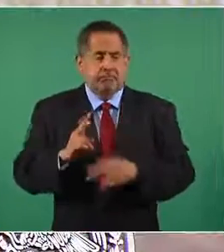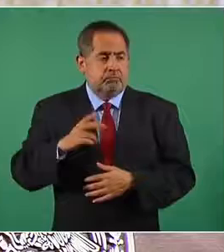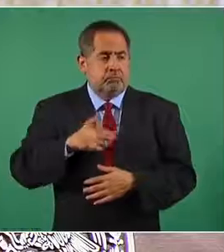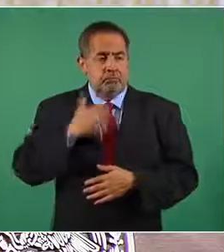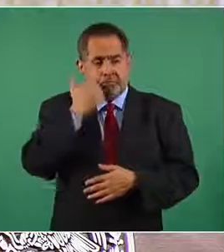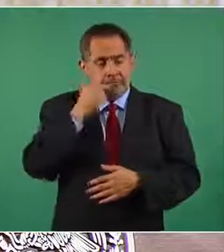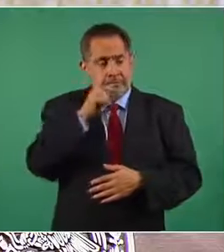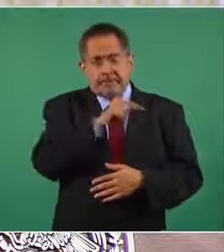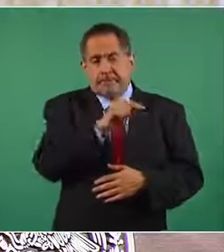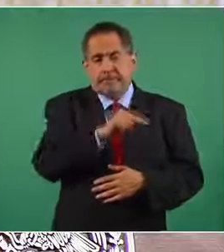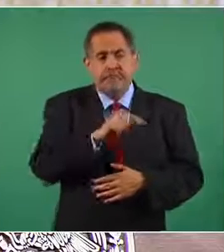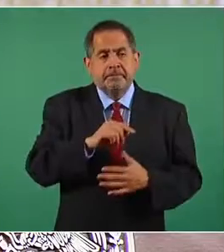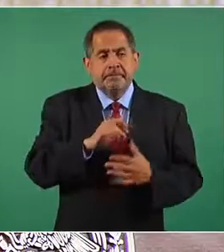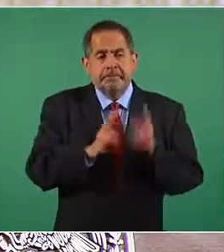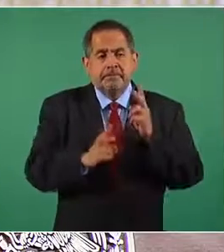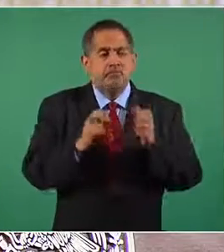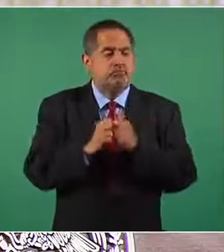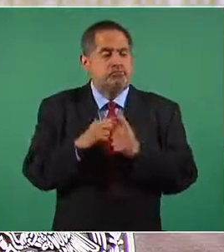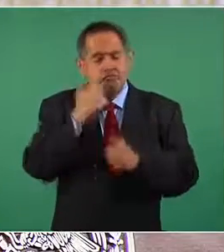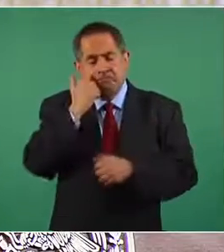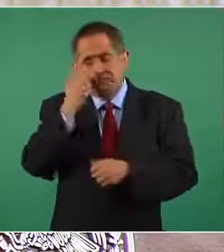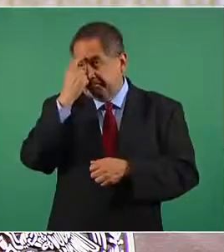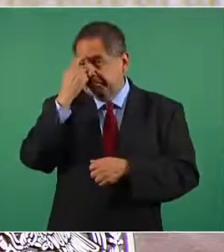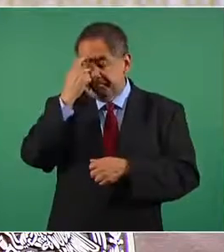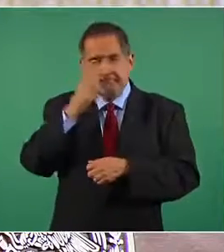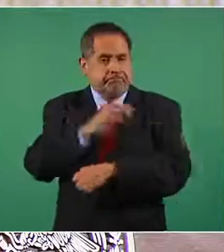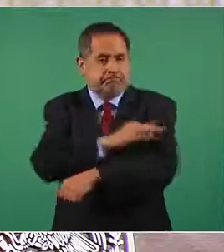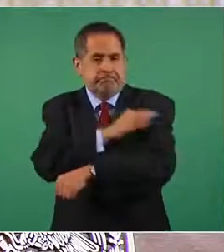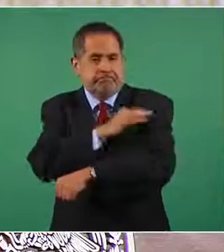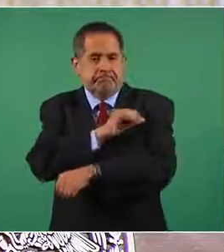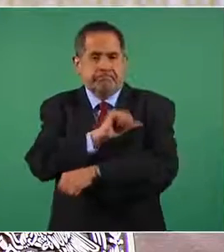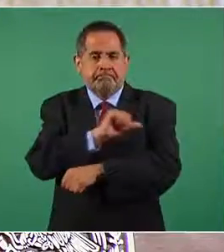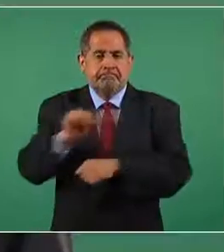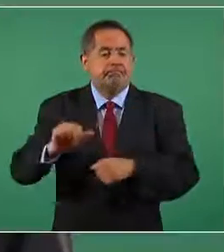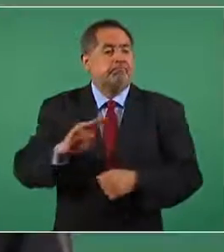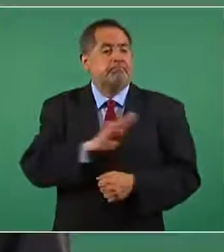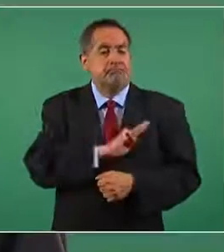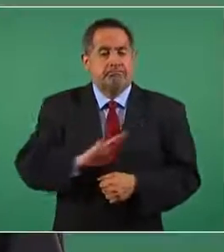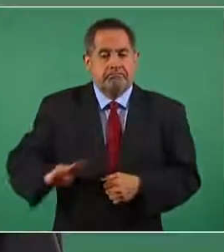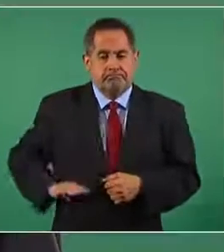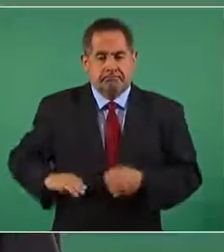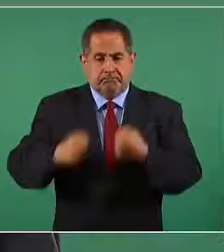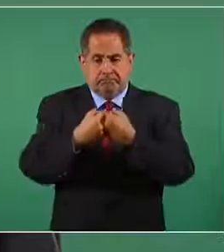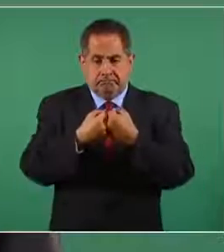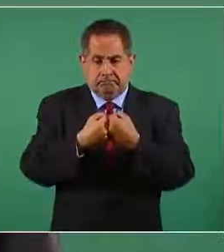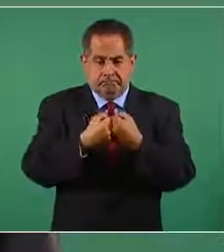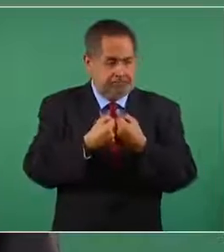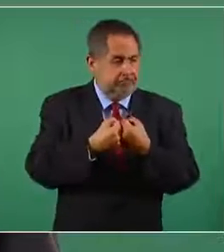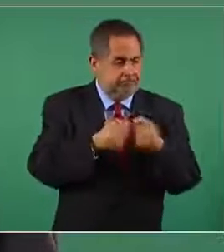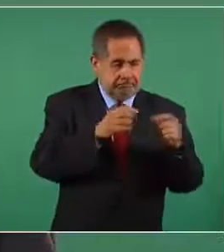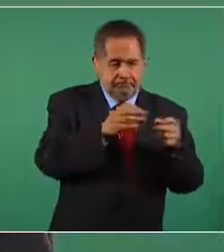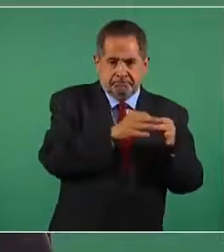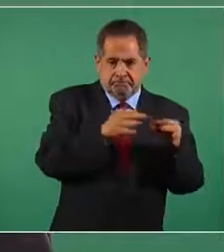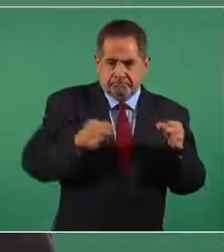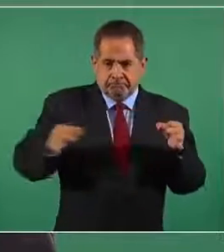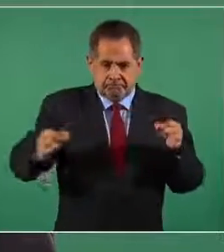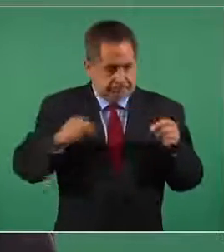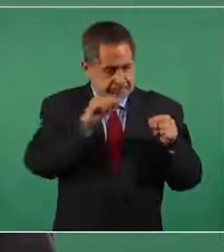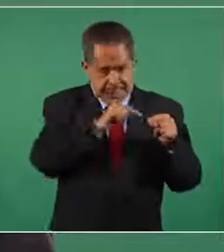queríamos vacunar todos los municipios fronterizos para